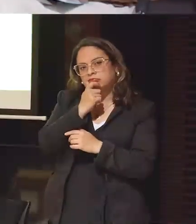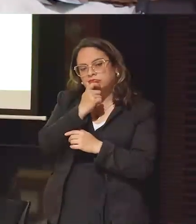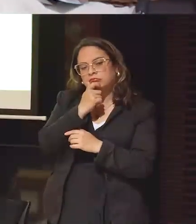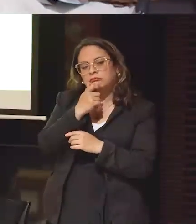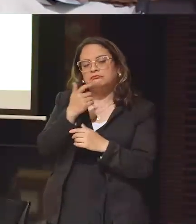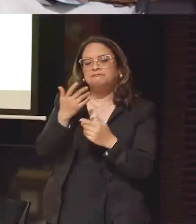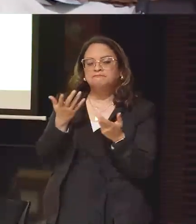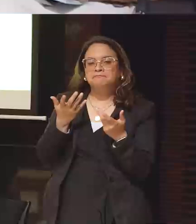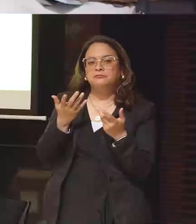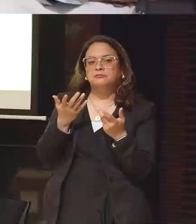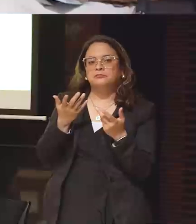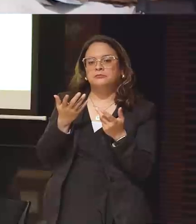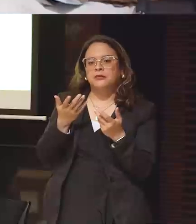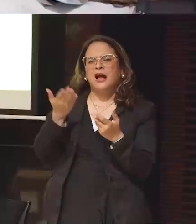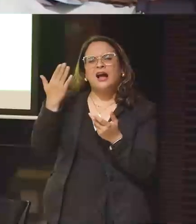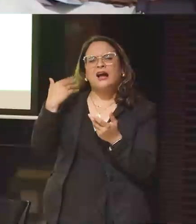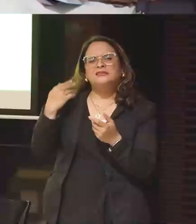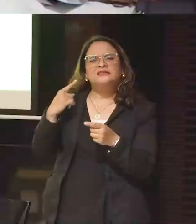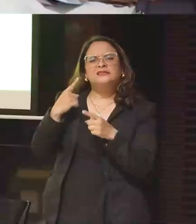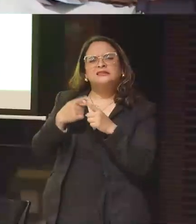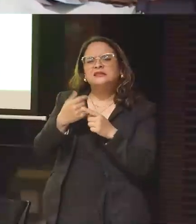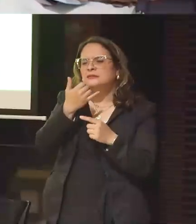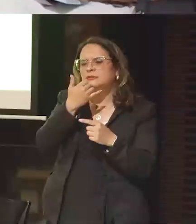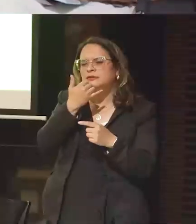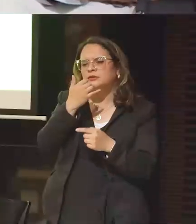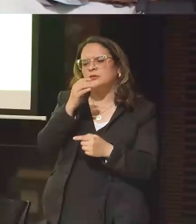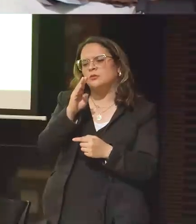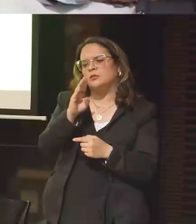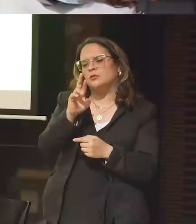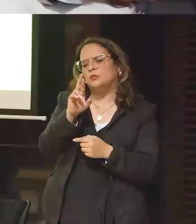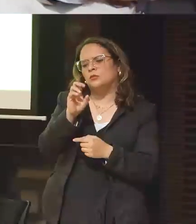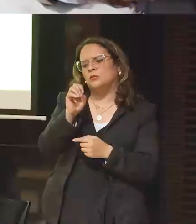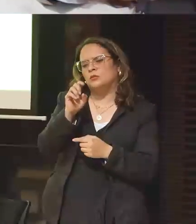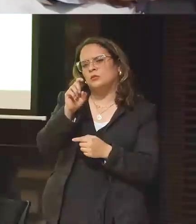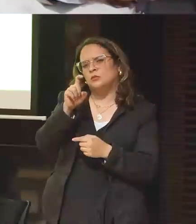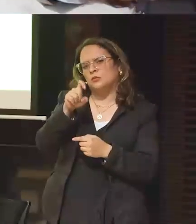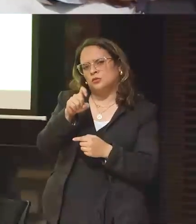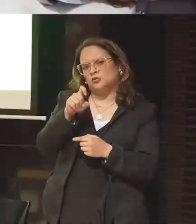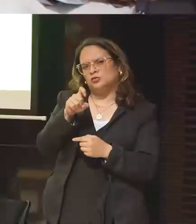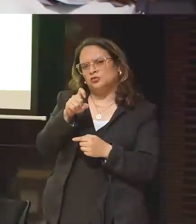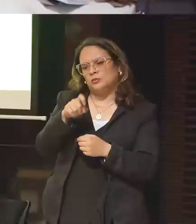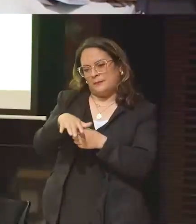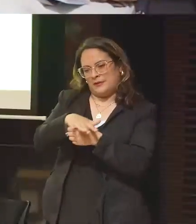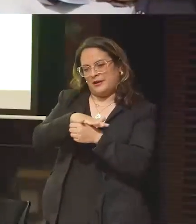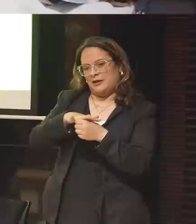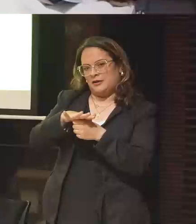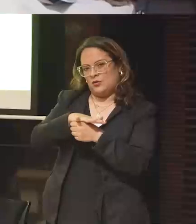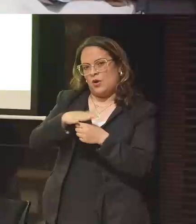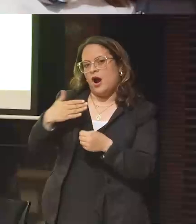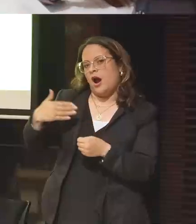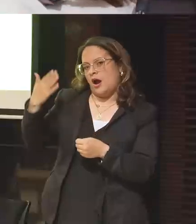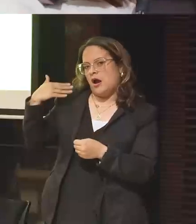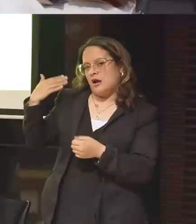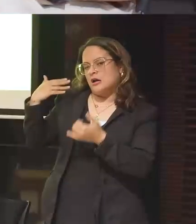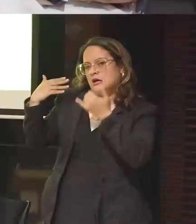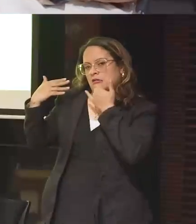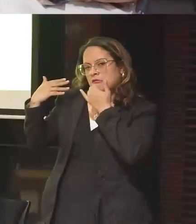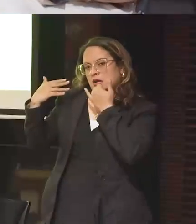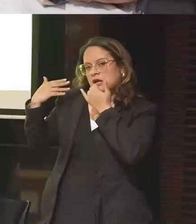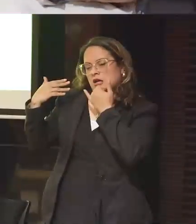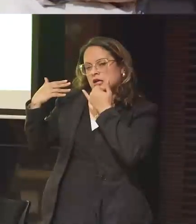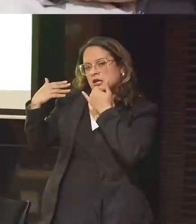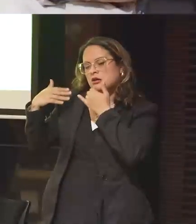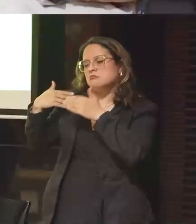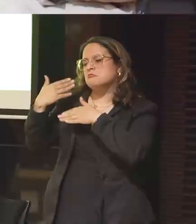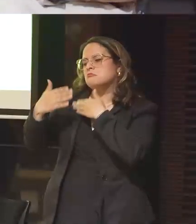es ¿qué era el Bronx? ¿De dónde viene, digamos, hoy en día es también, digamos, más fácil